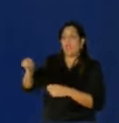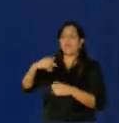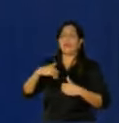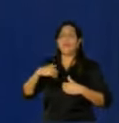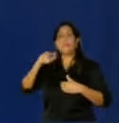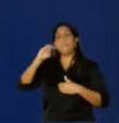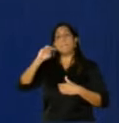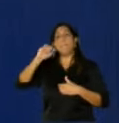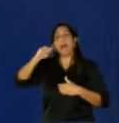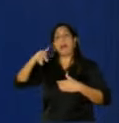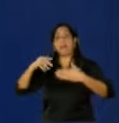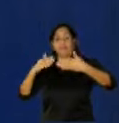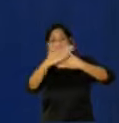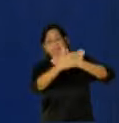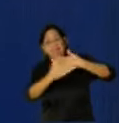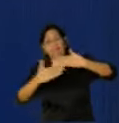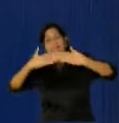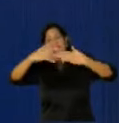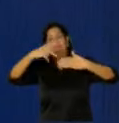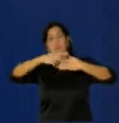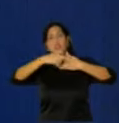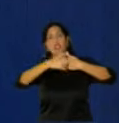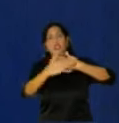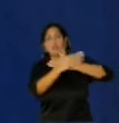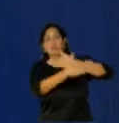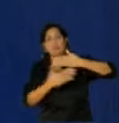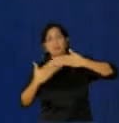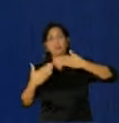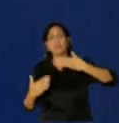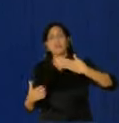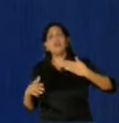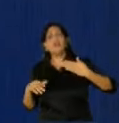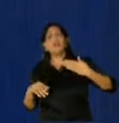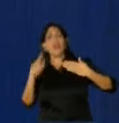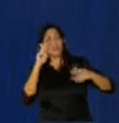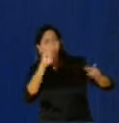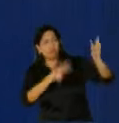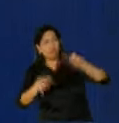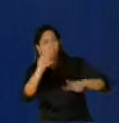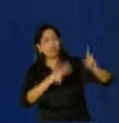Rico, donde ellos analizan